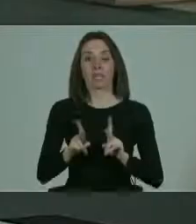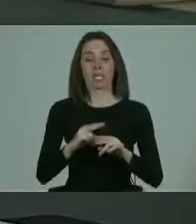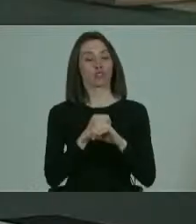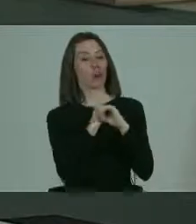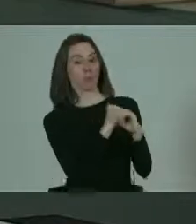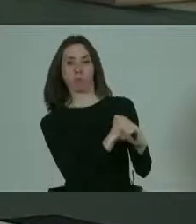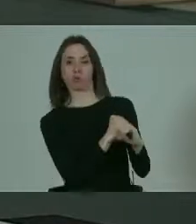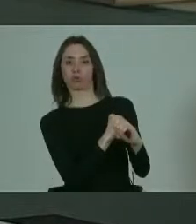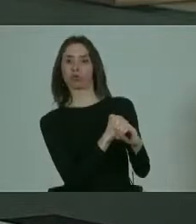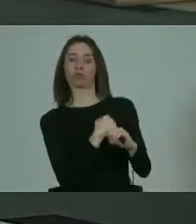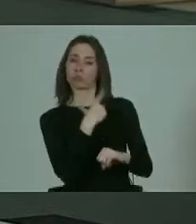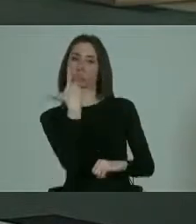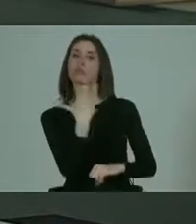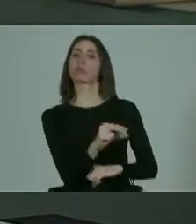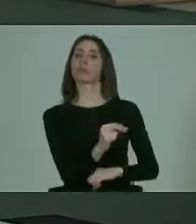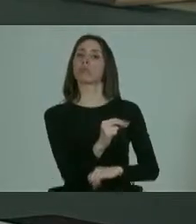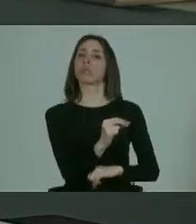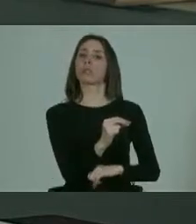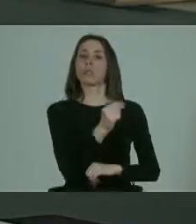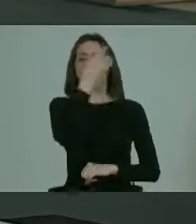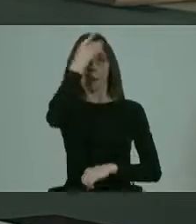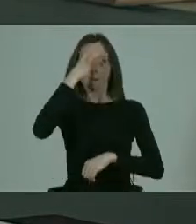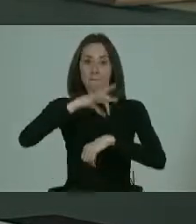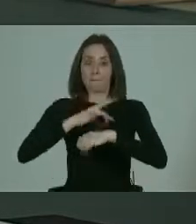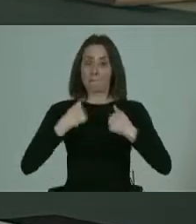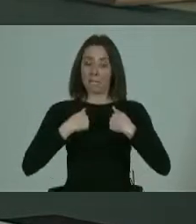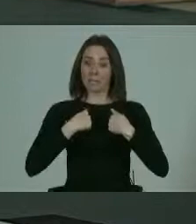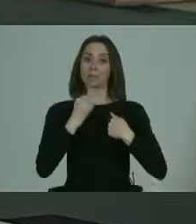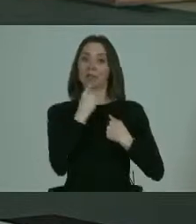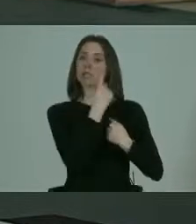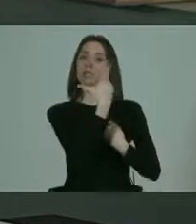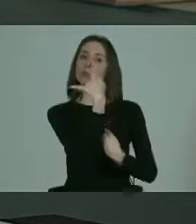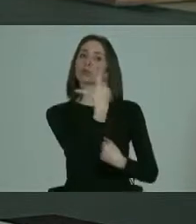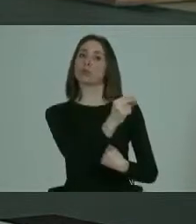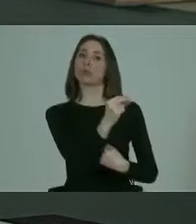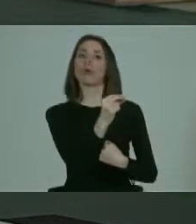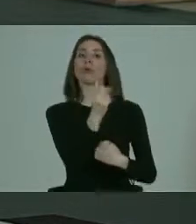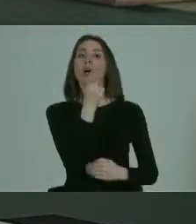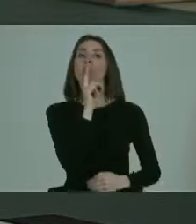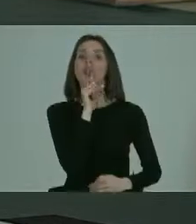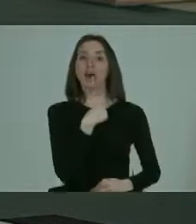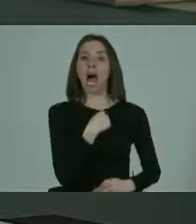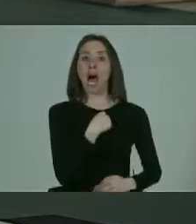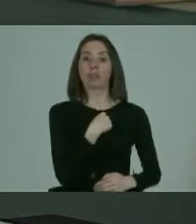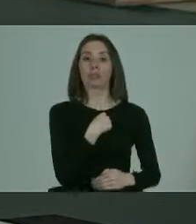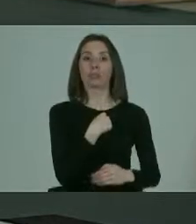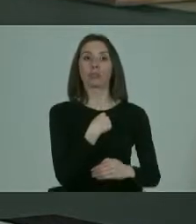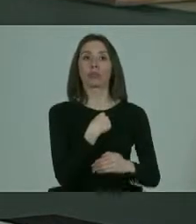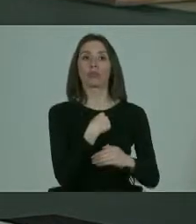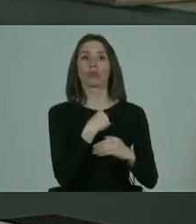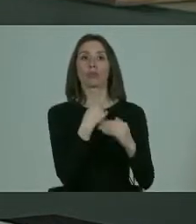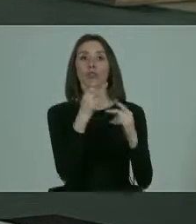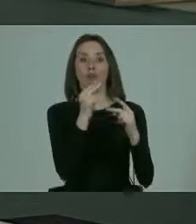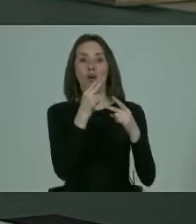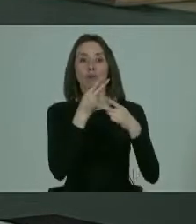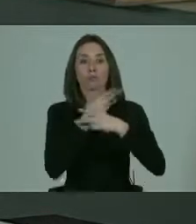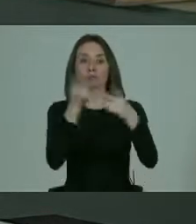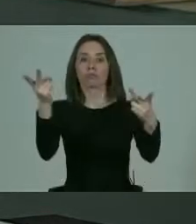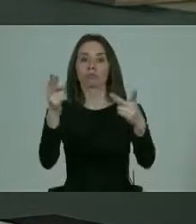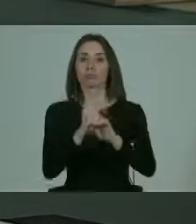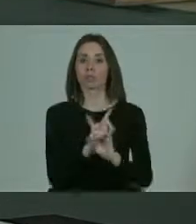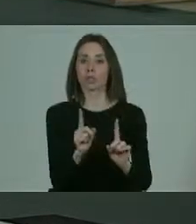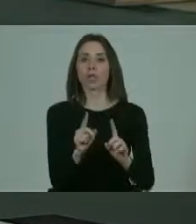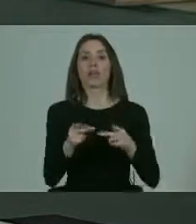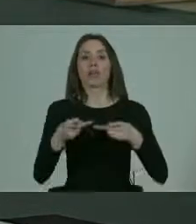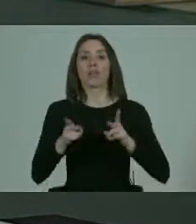a que sean a la que el paciente se pueda oponer la que ciertos datos no sean tratados y